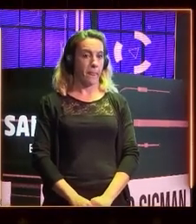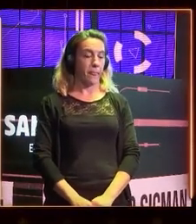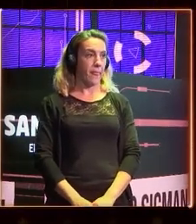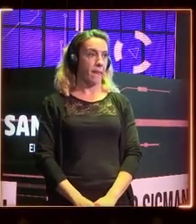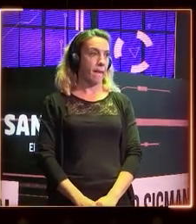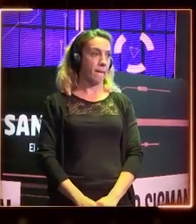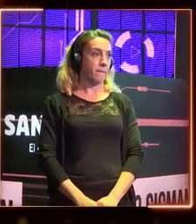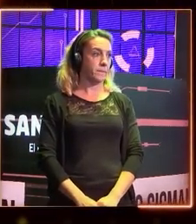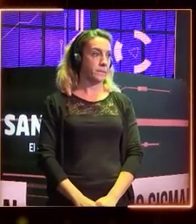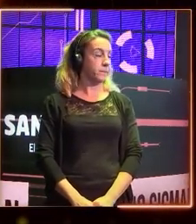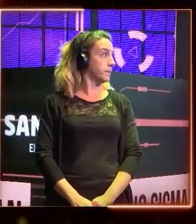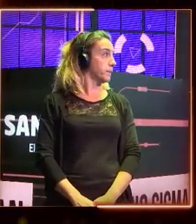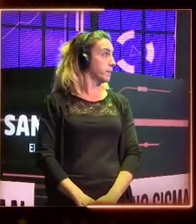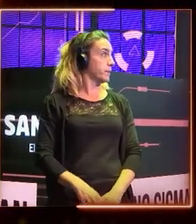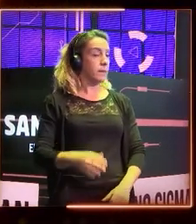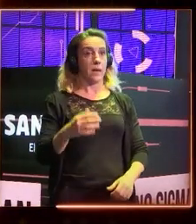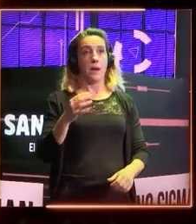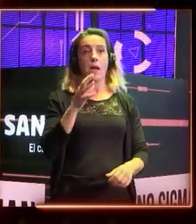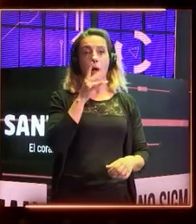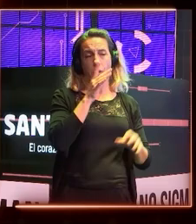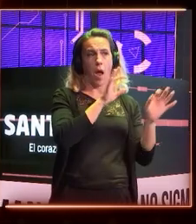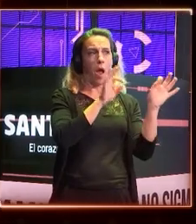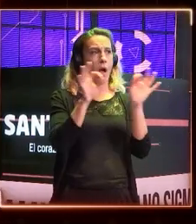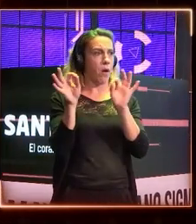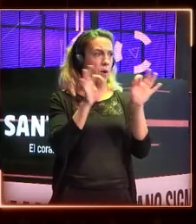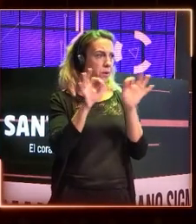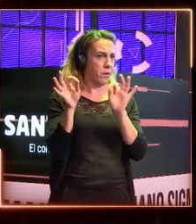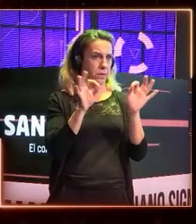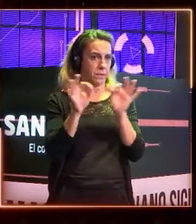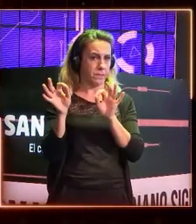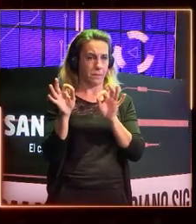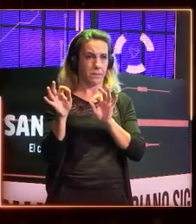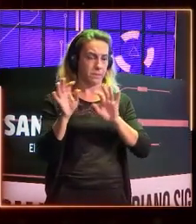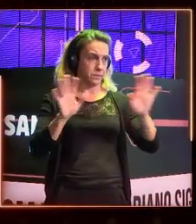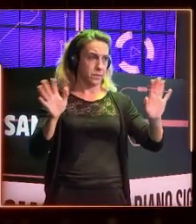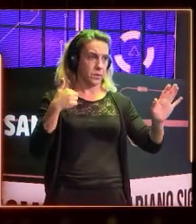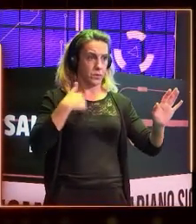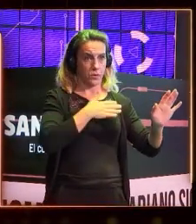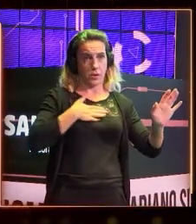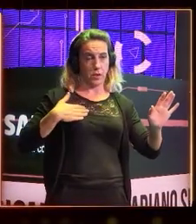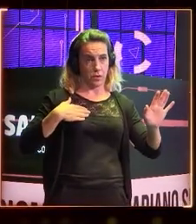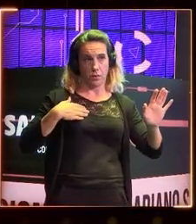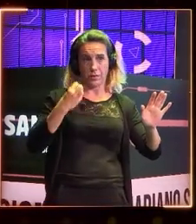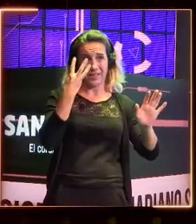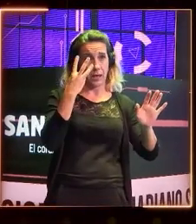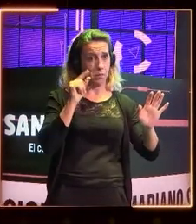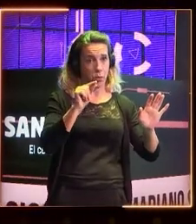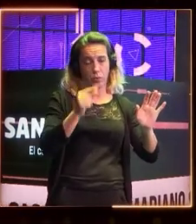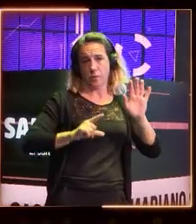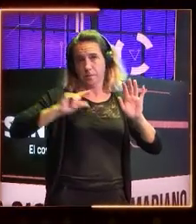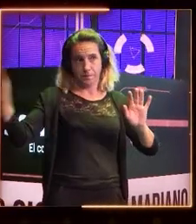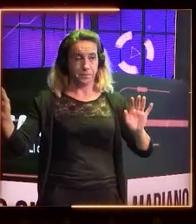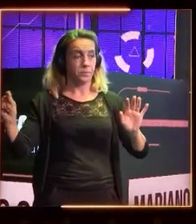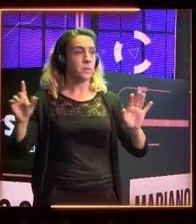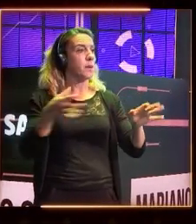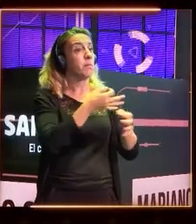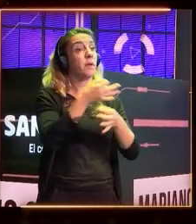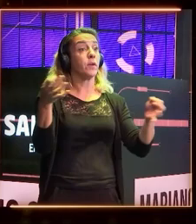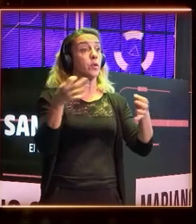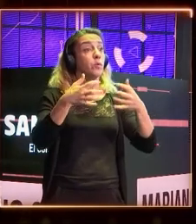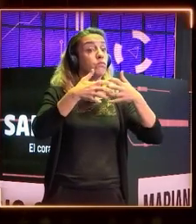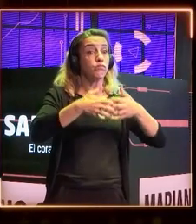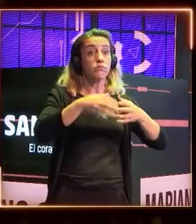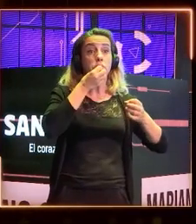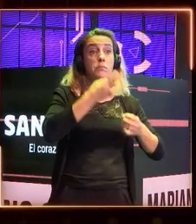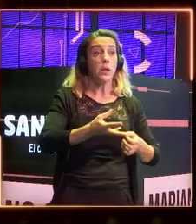tiempo vamos vamos a ordenar rápido vamos a ordenar rápido porque yo quiero Quiero salir de acá en 3 minutos Entonces perfecto funcionó o